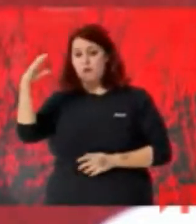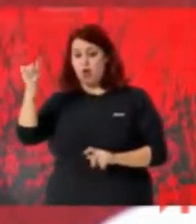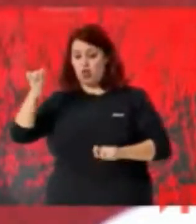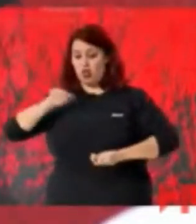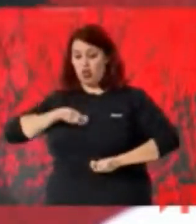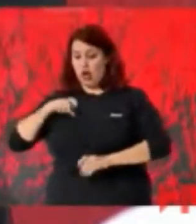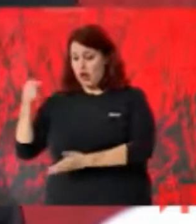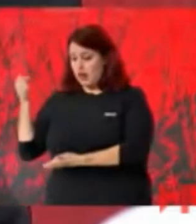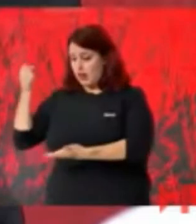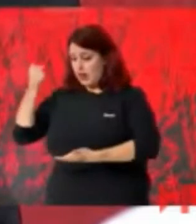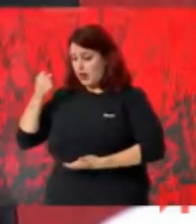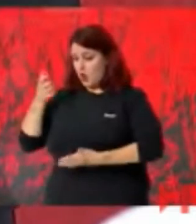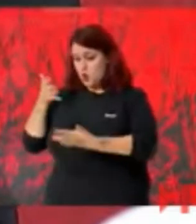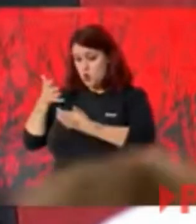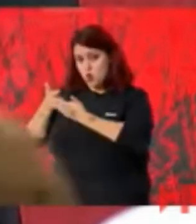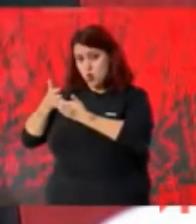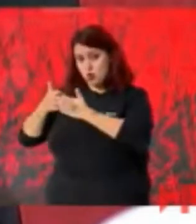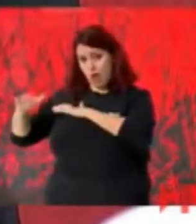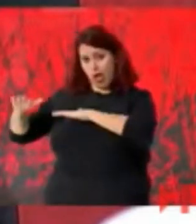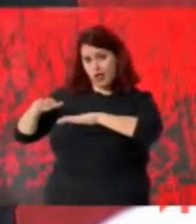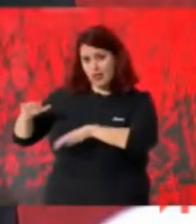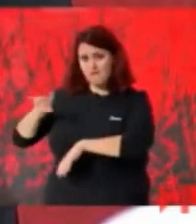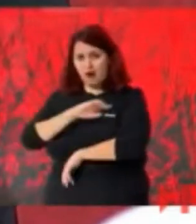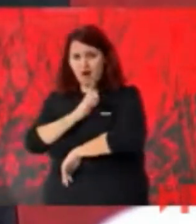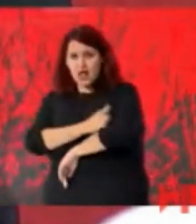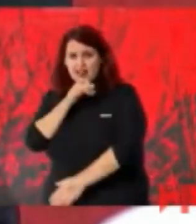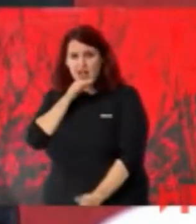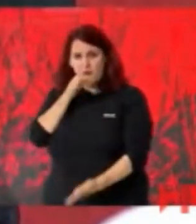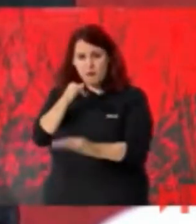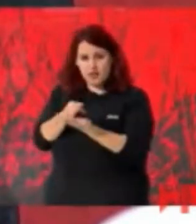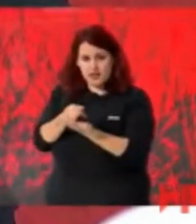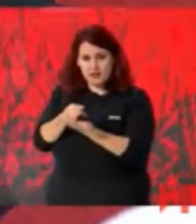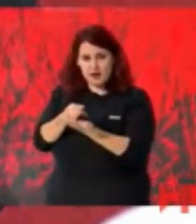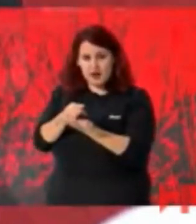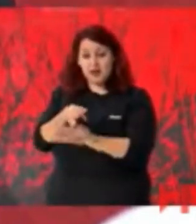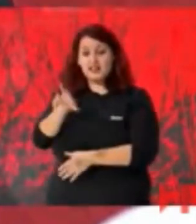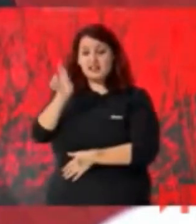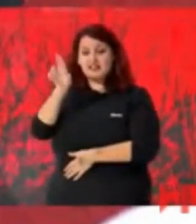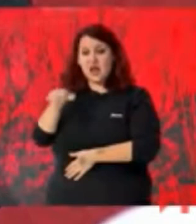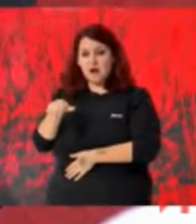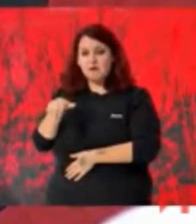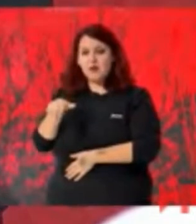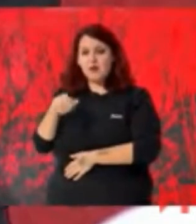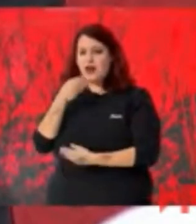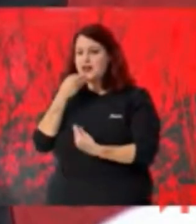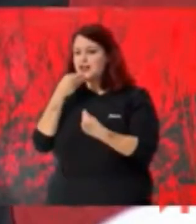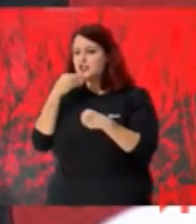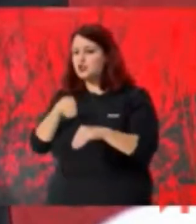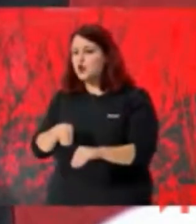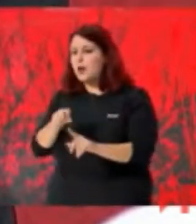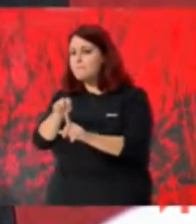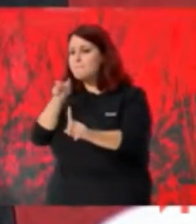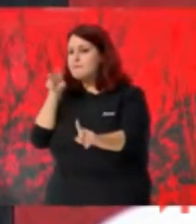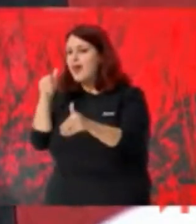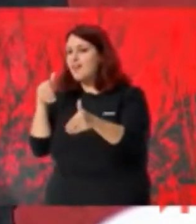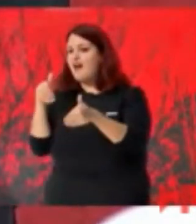legado de la lucha activa, valiente, comprometida, anticipando al tiempo a la historia